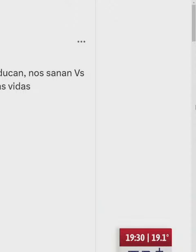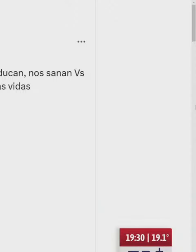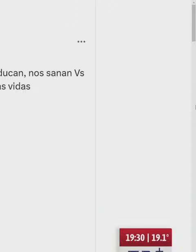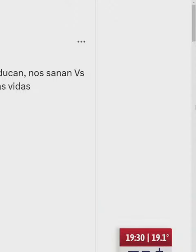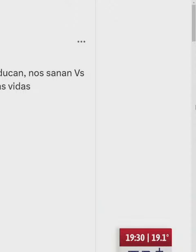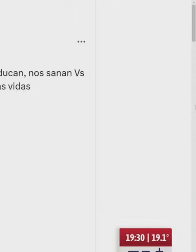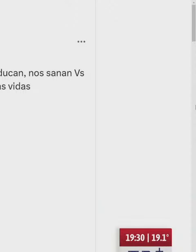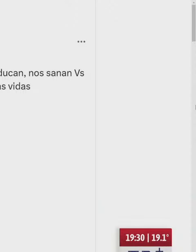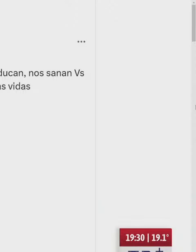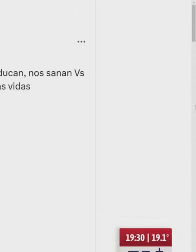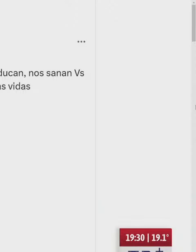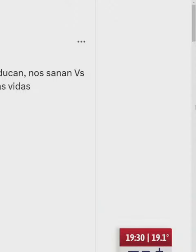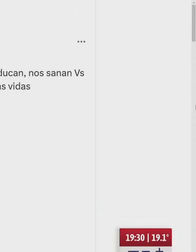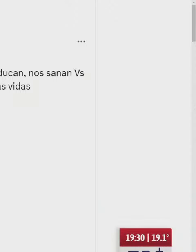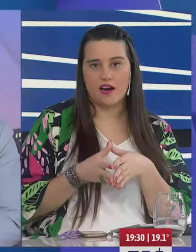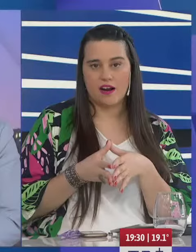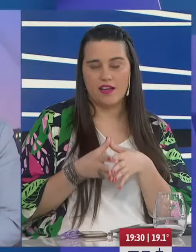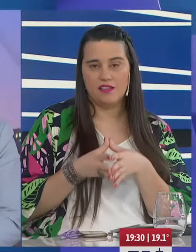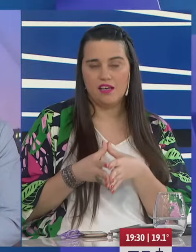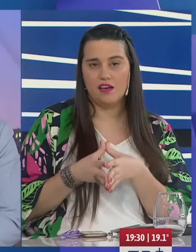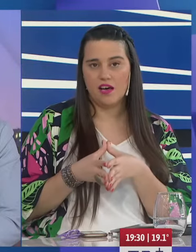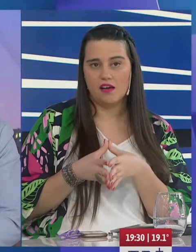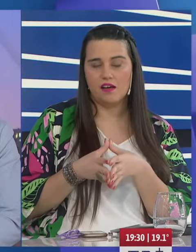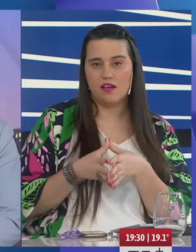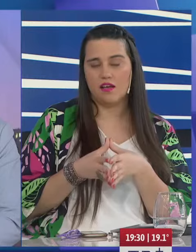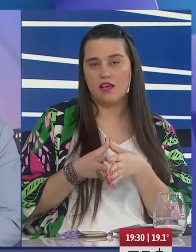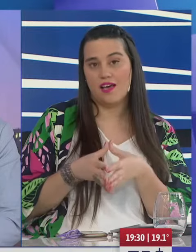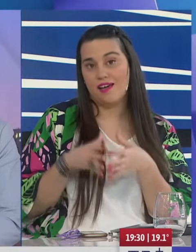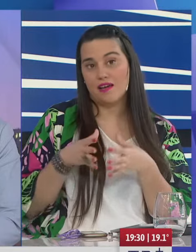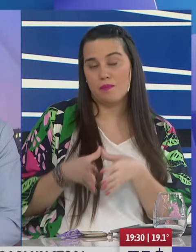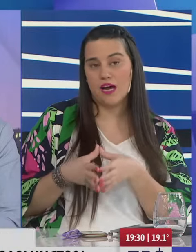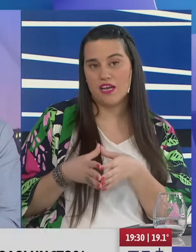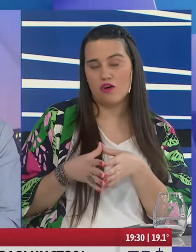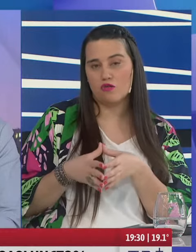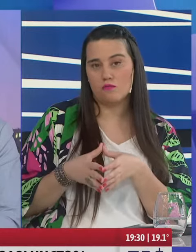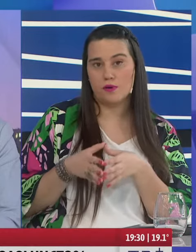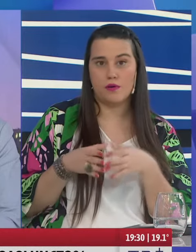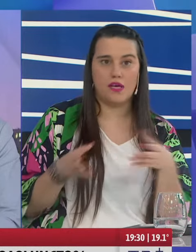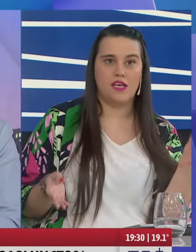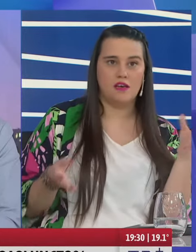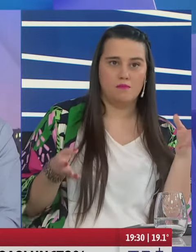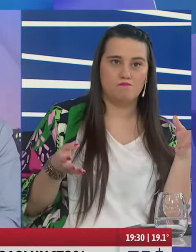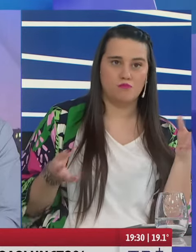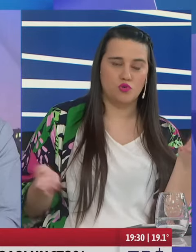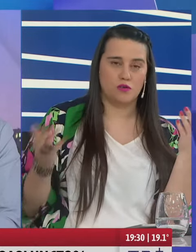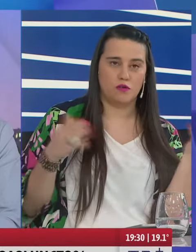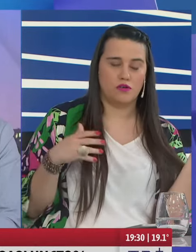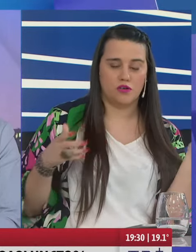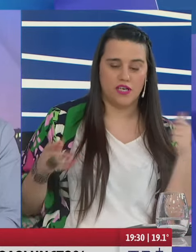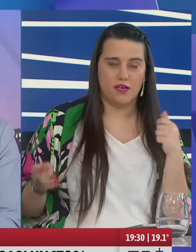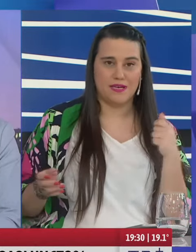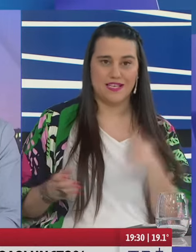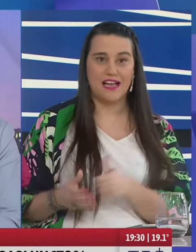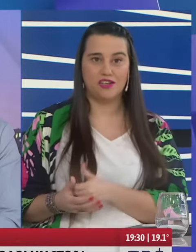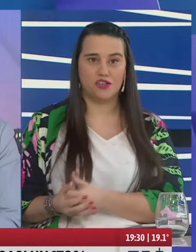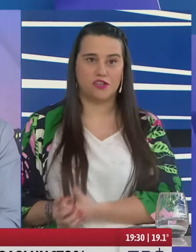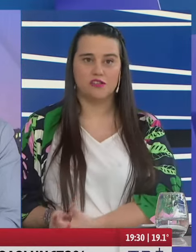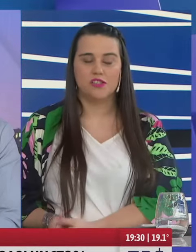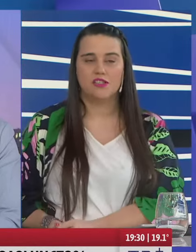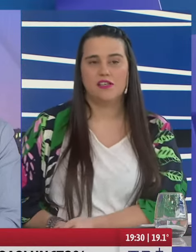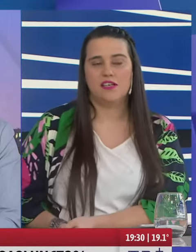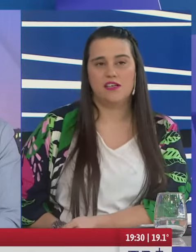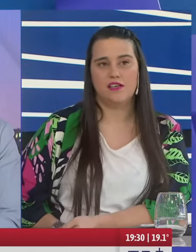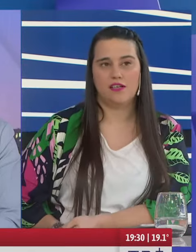que cobran mucho más en Argentina que en España con un PBI mucho más alto,